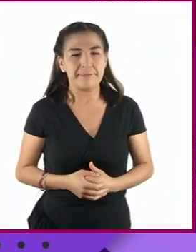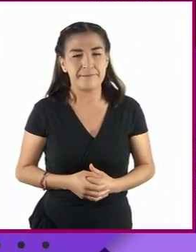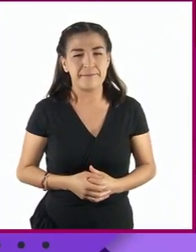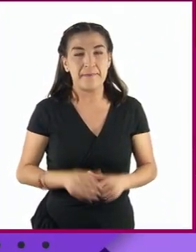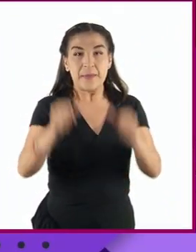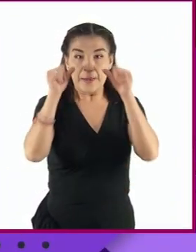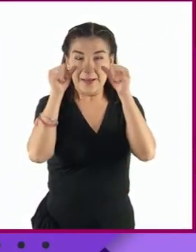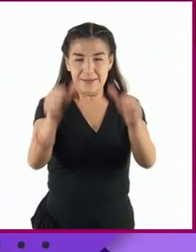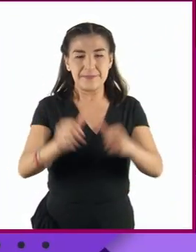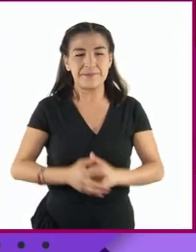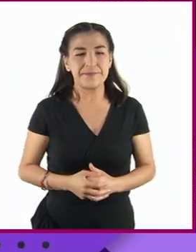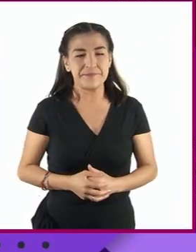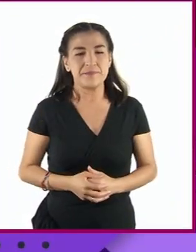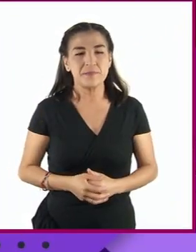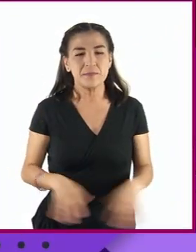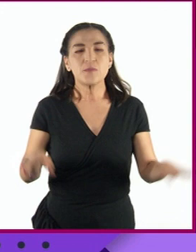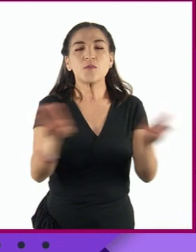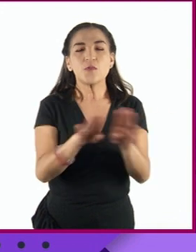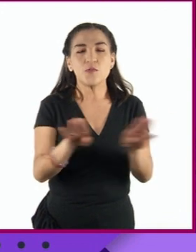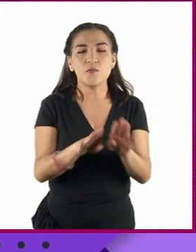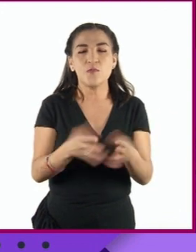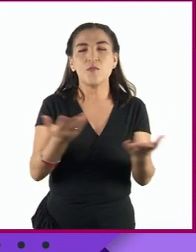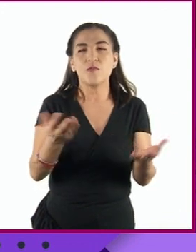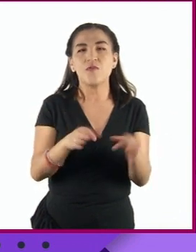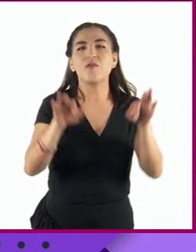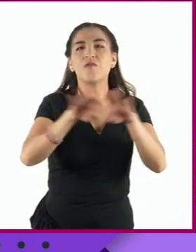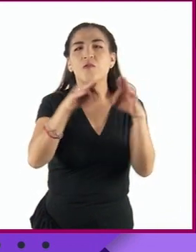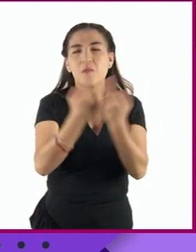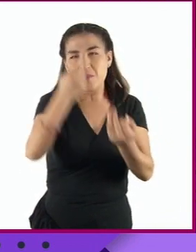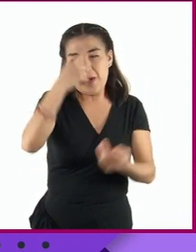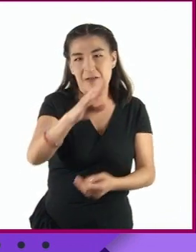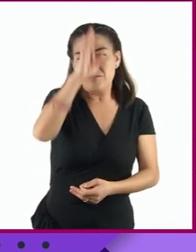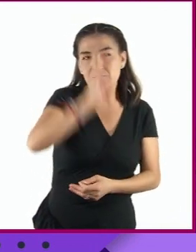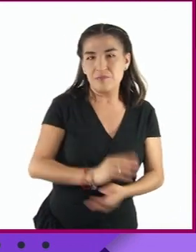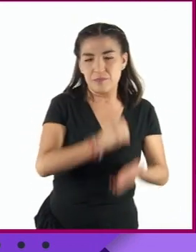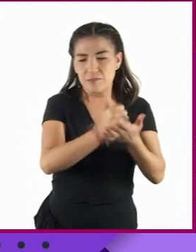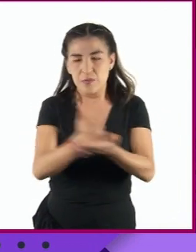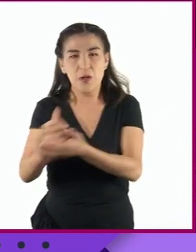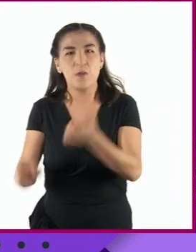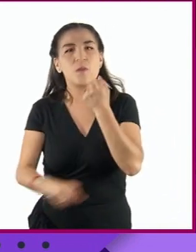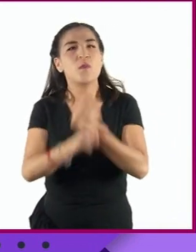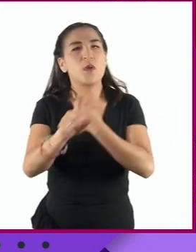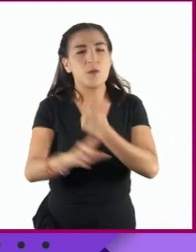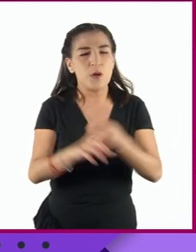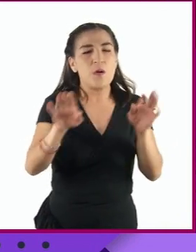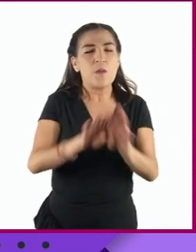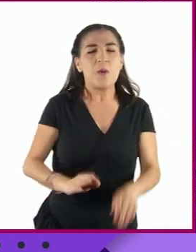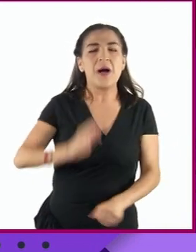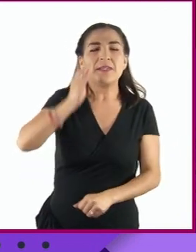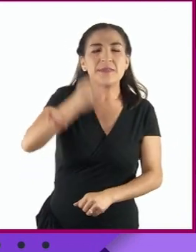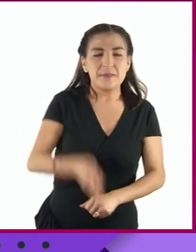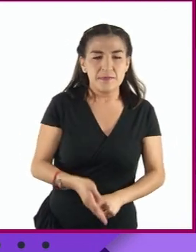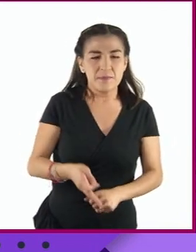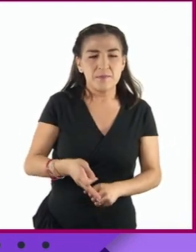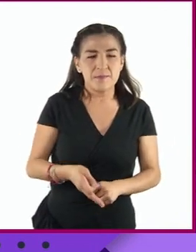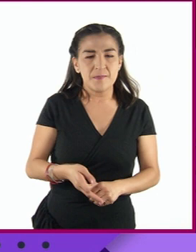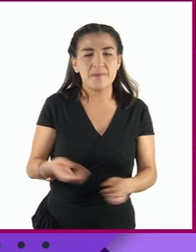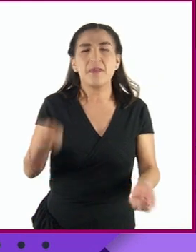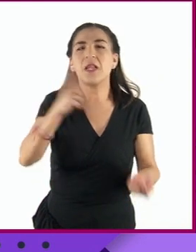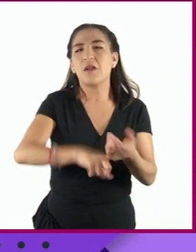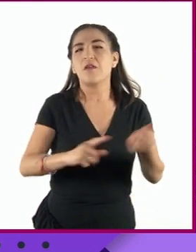una estrategia acerca de cómo abordar el conflicto. Aceptar la mediación como forma de abordar el